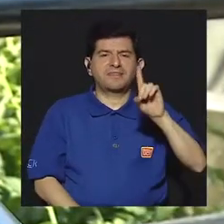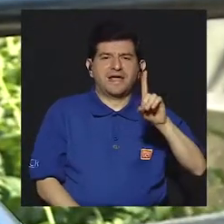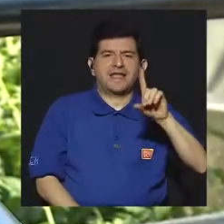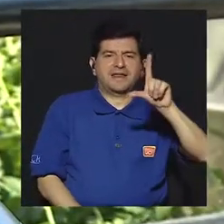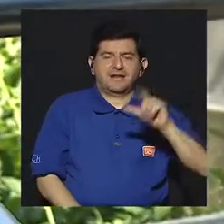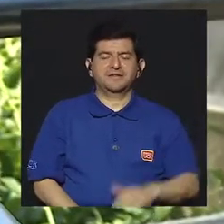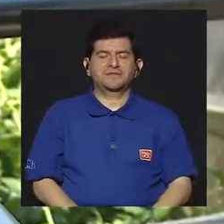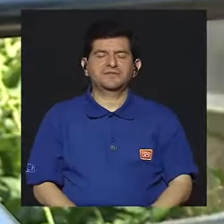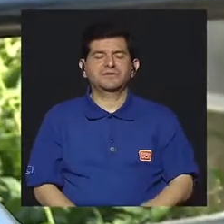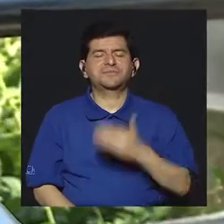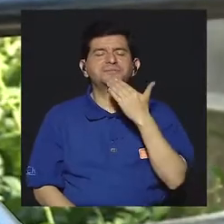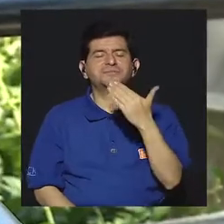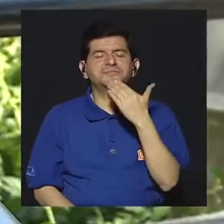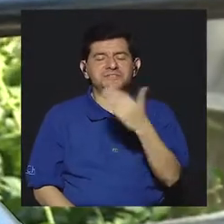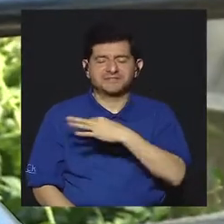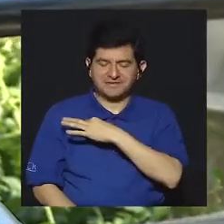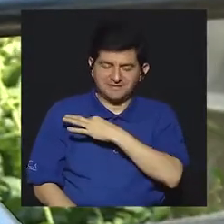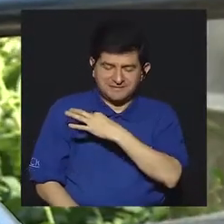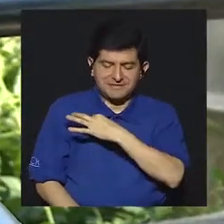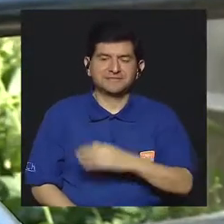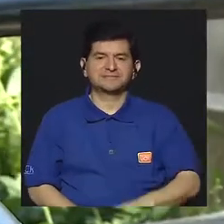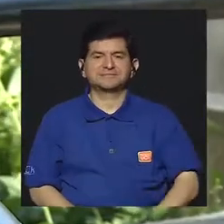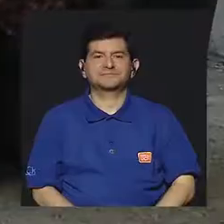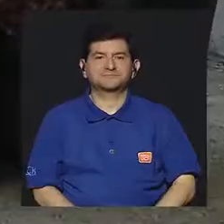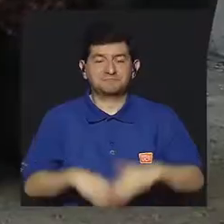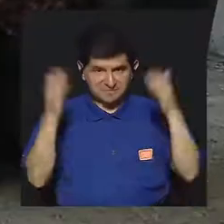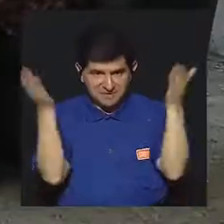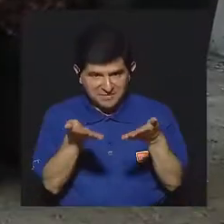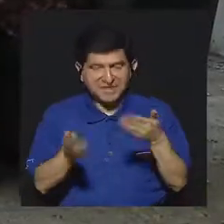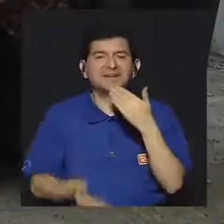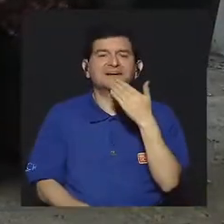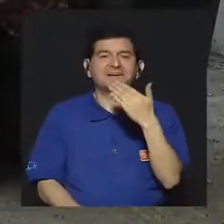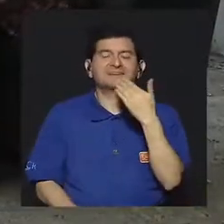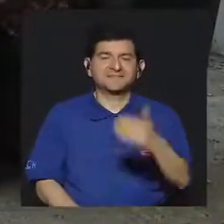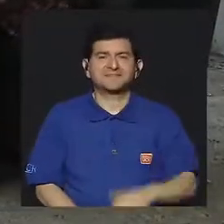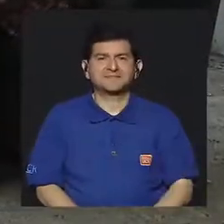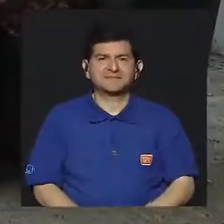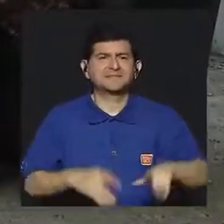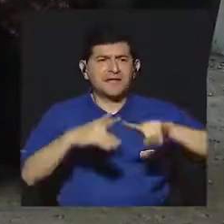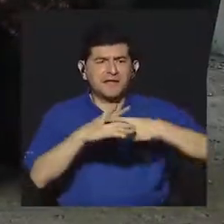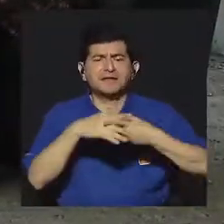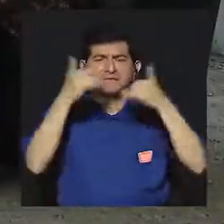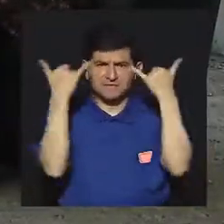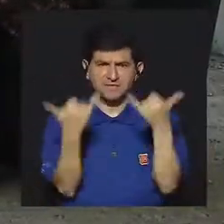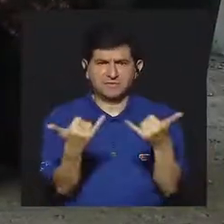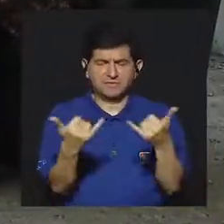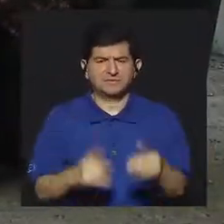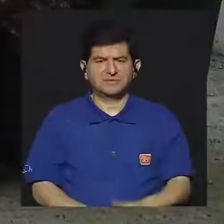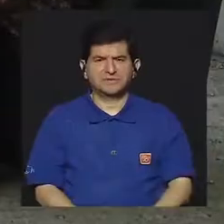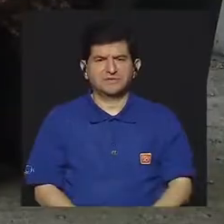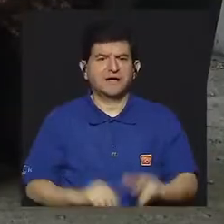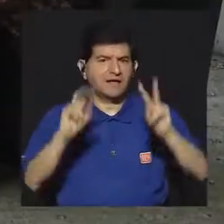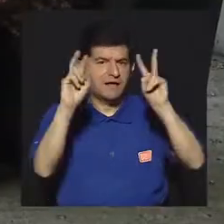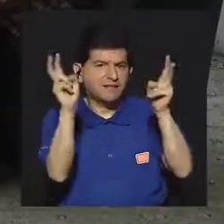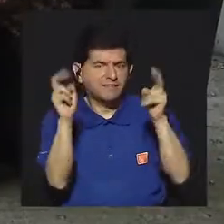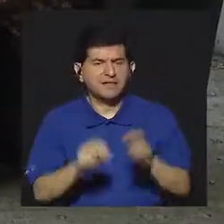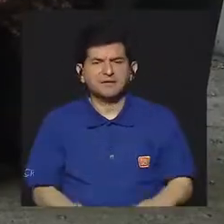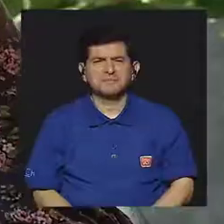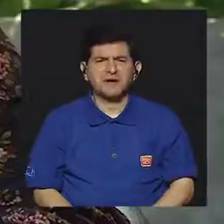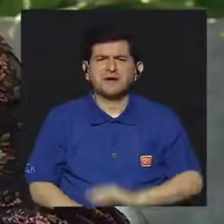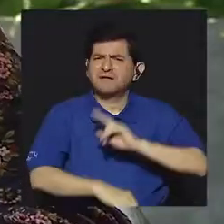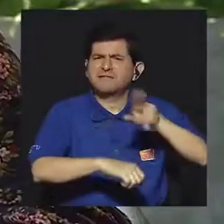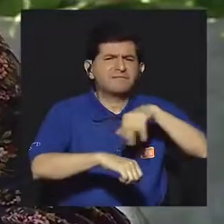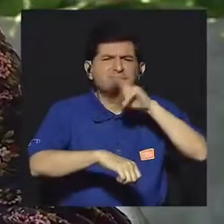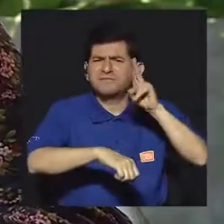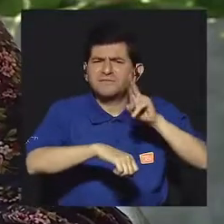Bienvenida, Dayana. Hola, muchas gracias por la invitación. Bienvenida. Gracias. Bueno, iniciamos de una vez en materia. ¿Qué